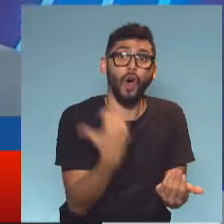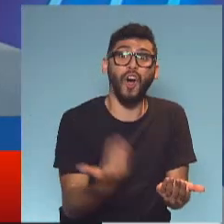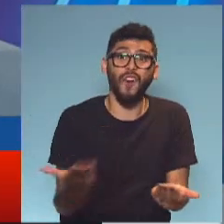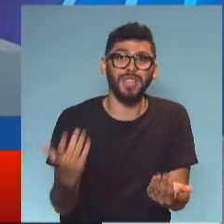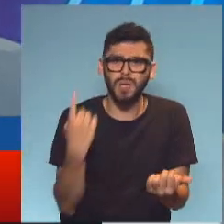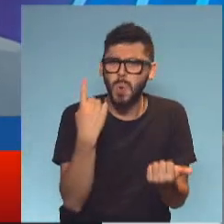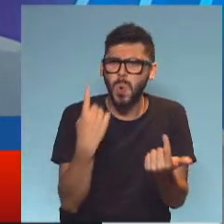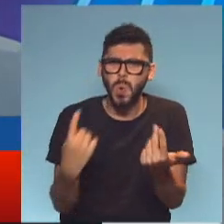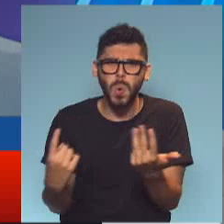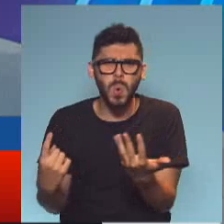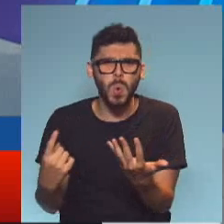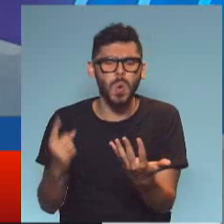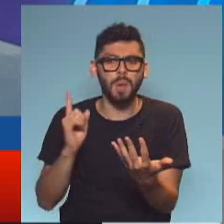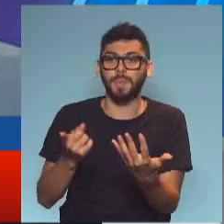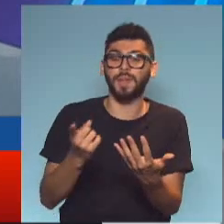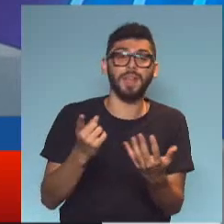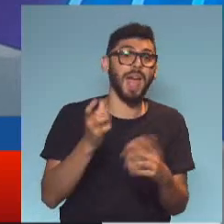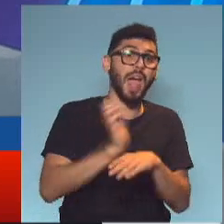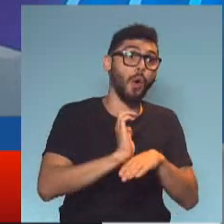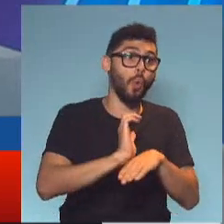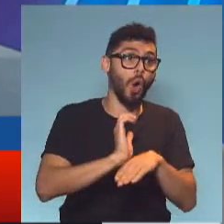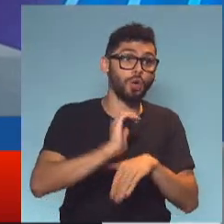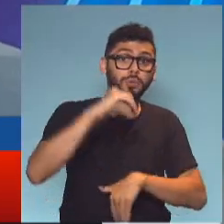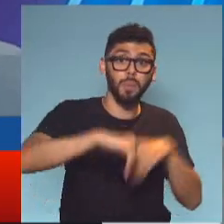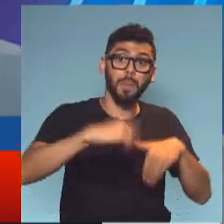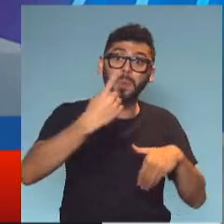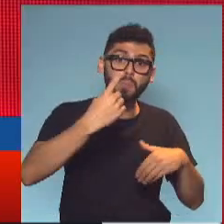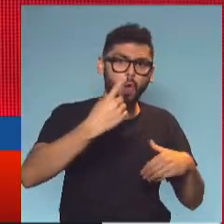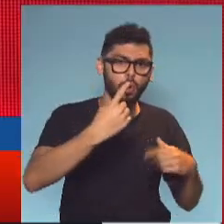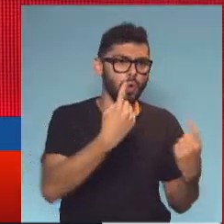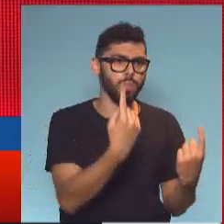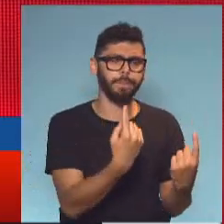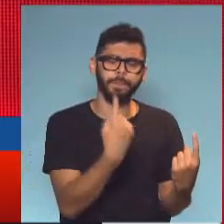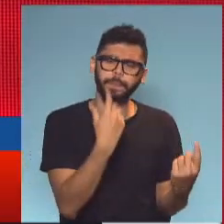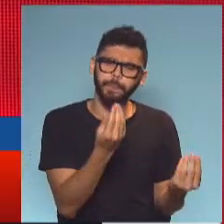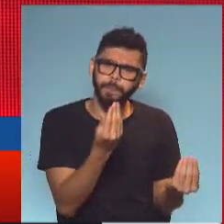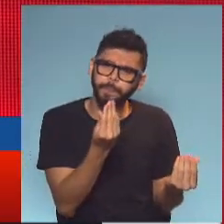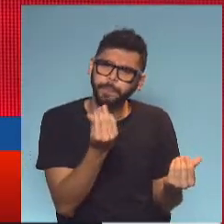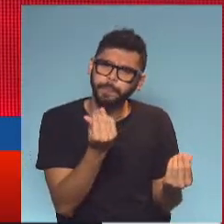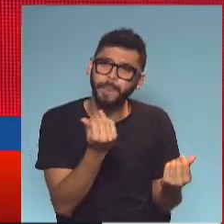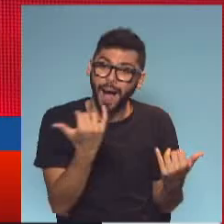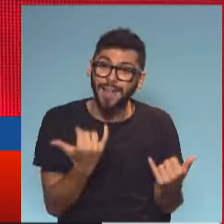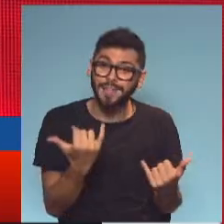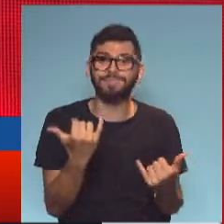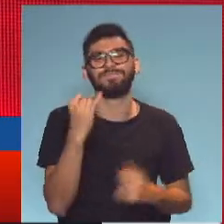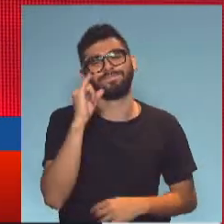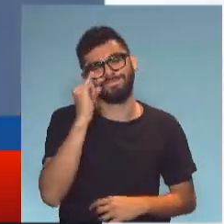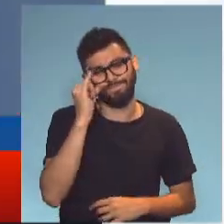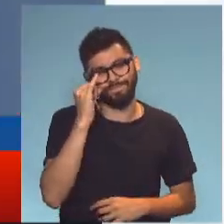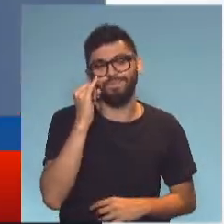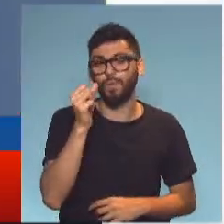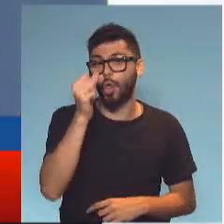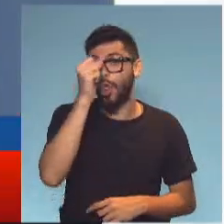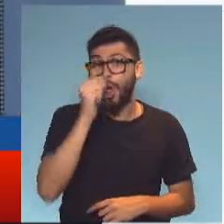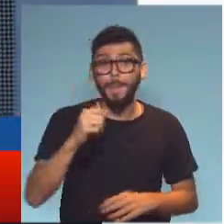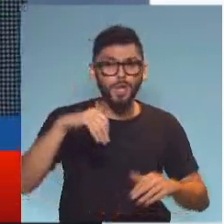tantas particularidades también esa primera vuelta en Ecuador, que siempre hay algo de jugo, ¿no? Siempre hay sustancia. Sí, así es, Ariel. Un domingo a